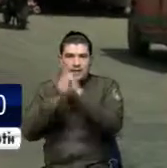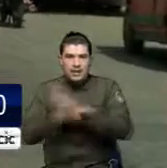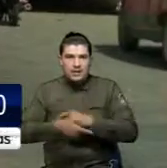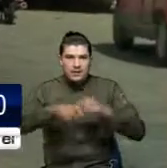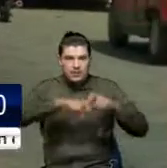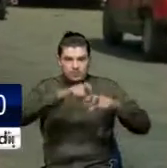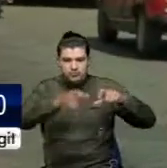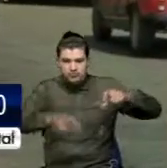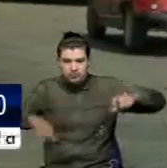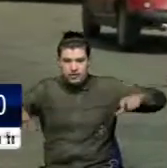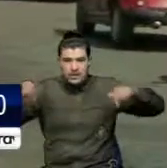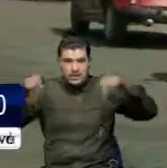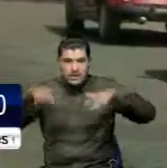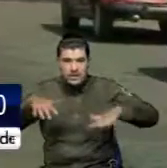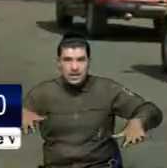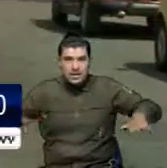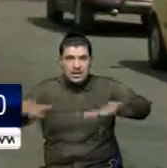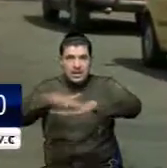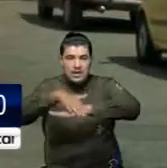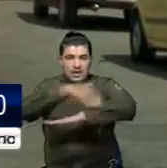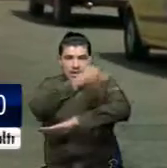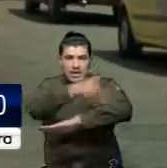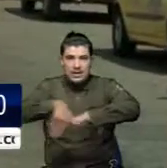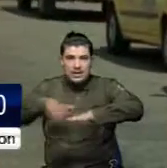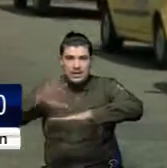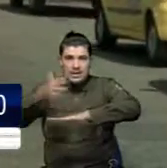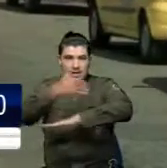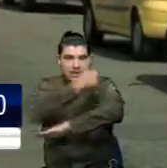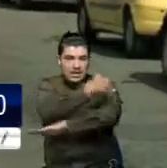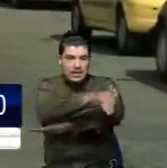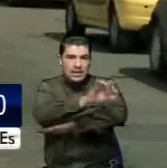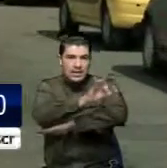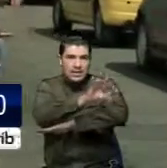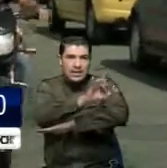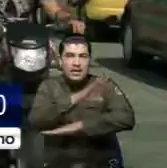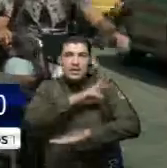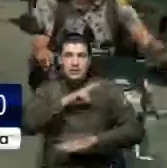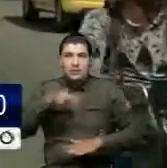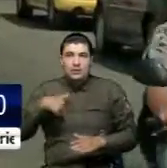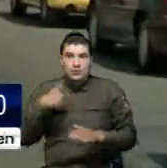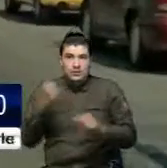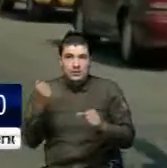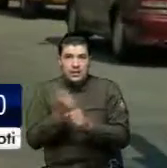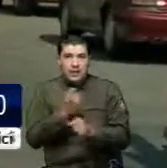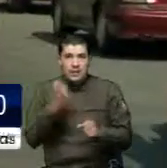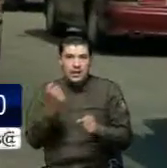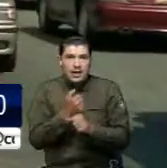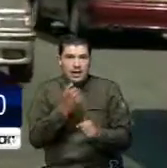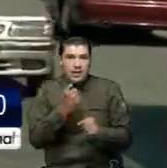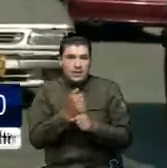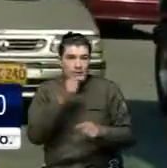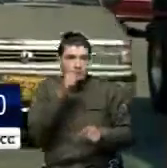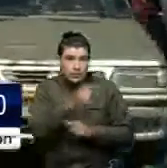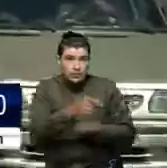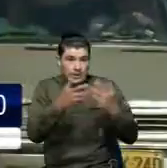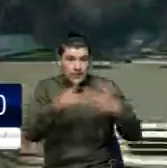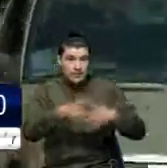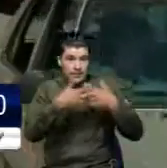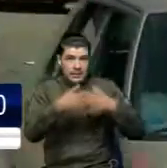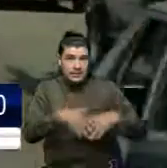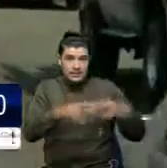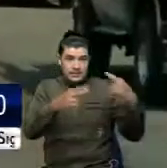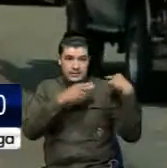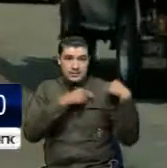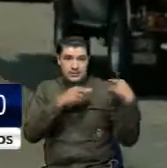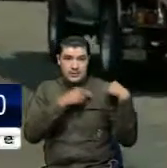colector aquí en la carrera Quinta con 15, pues se está trabajando por parte de la empresa que ha